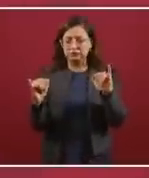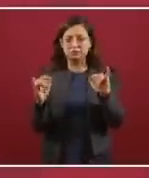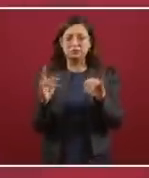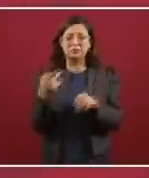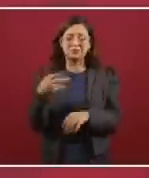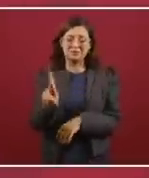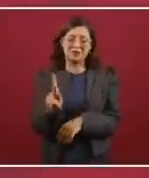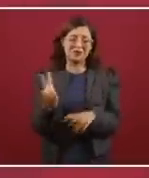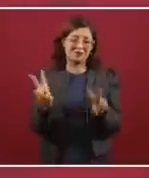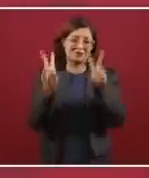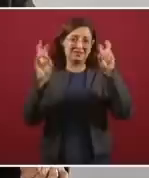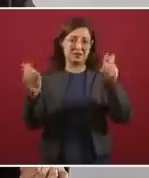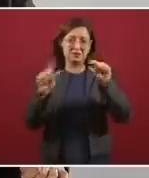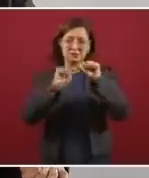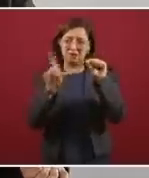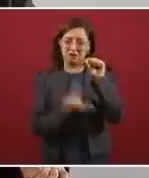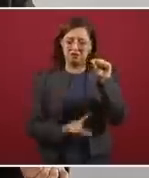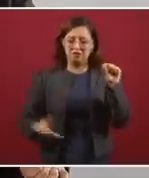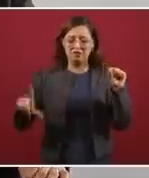de Estado.